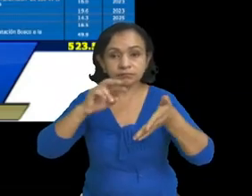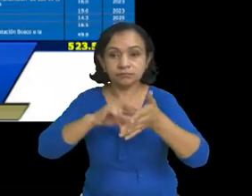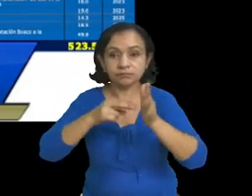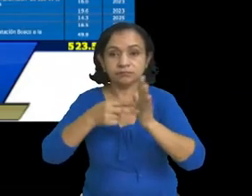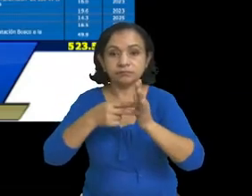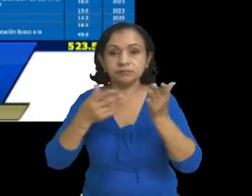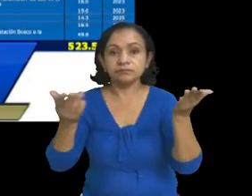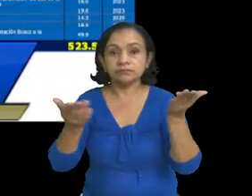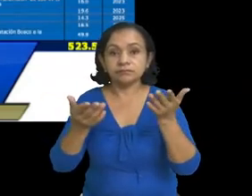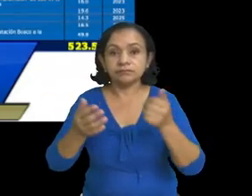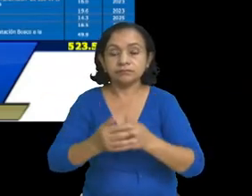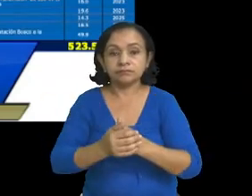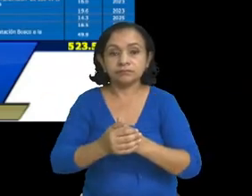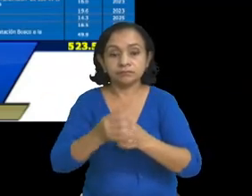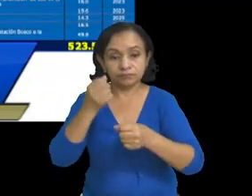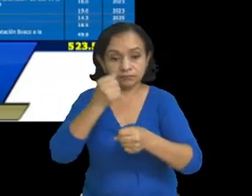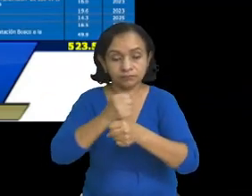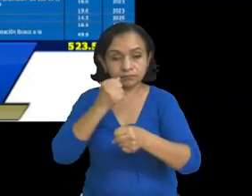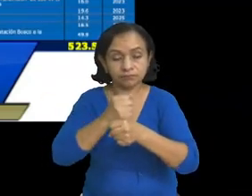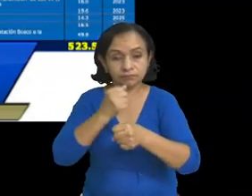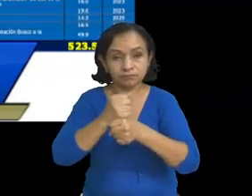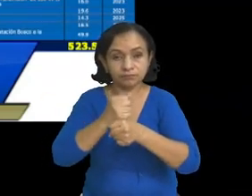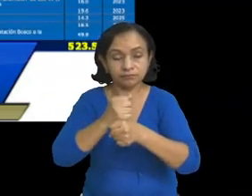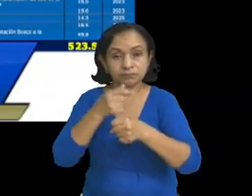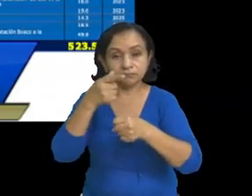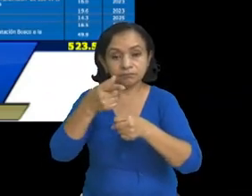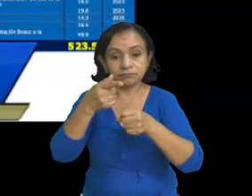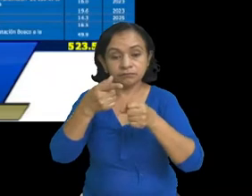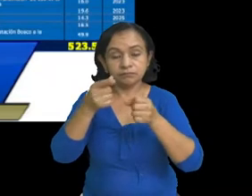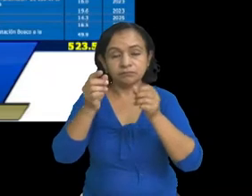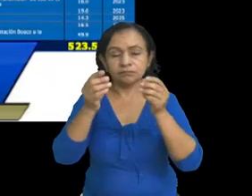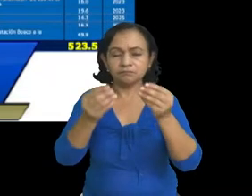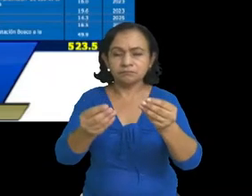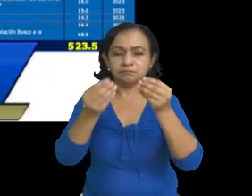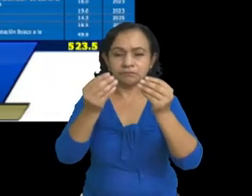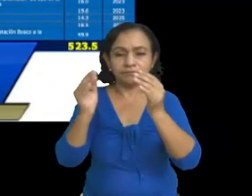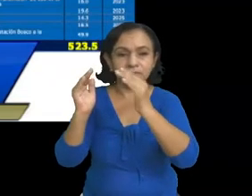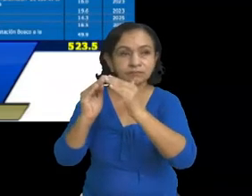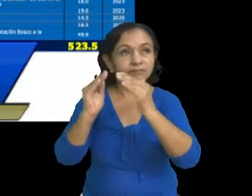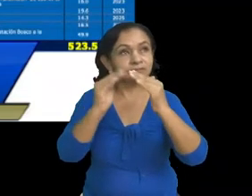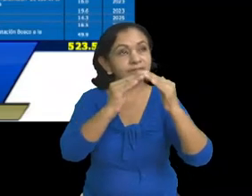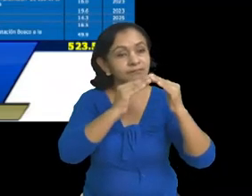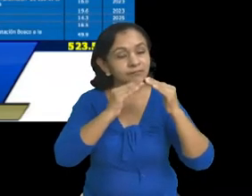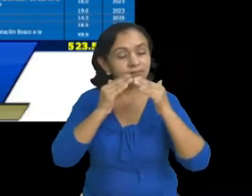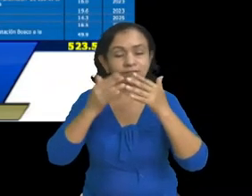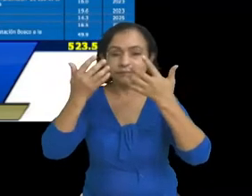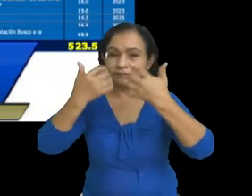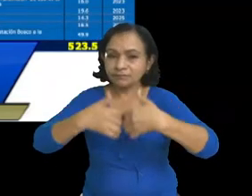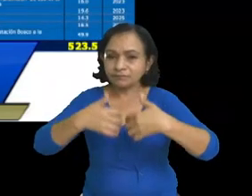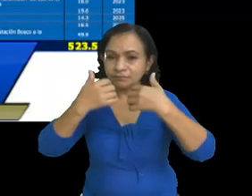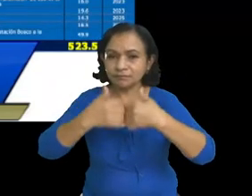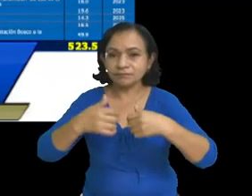Pues cuando un transformador de potencia que alimenta miles de viviendas, fábricas,